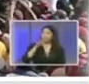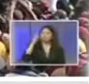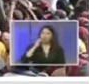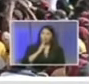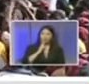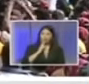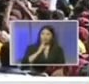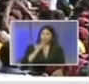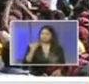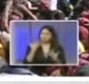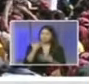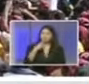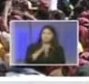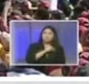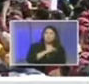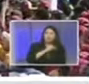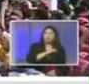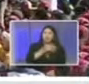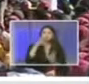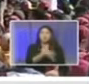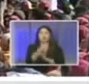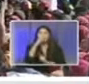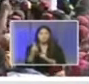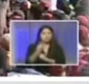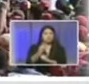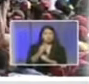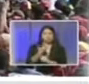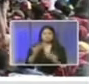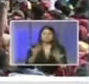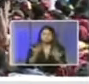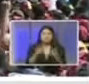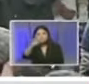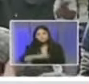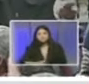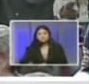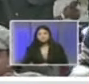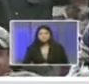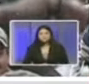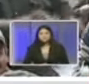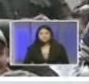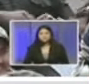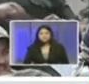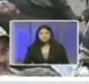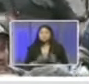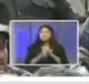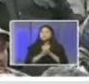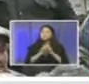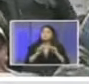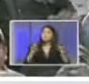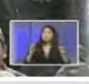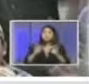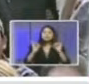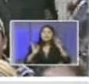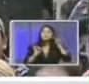democracia en cada uno de sus países. En este caso, la solicitud no fue hecha por Maduro, fue hecha por la directiva de la Asamblea Nacional.